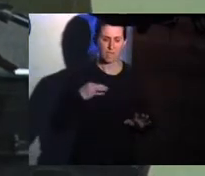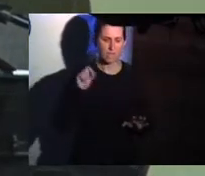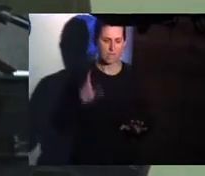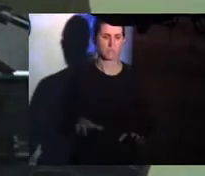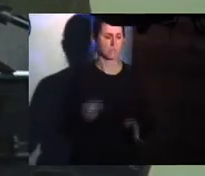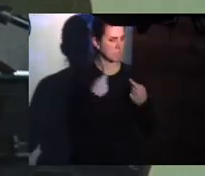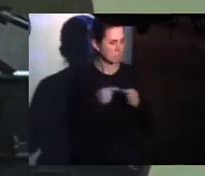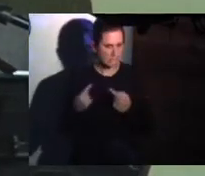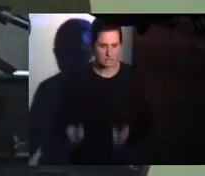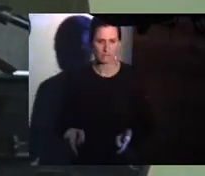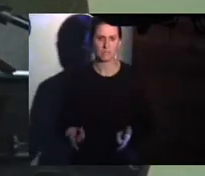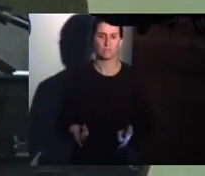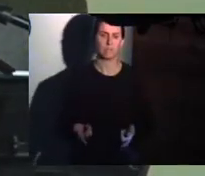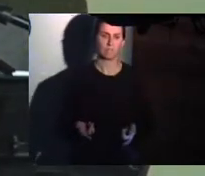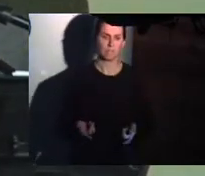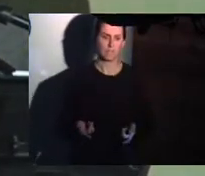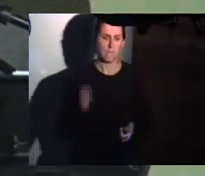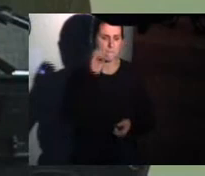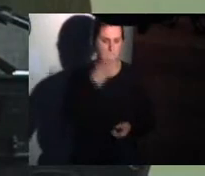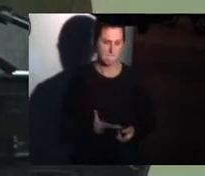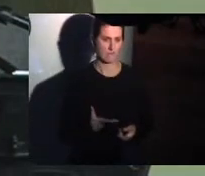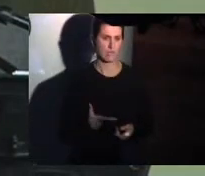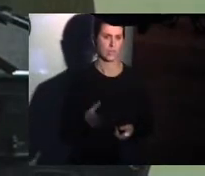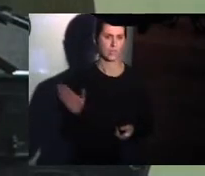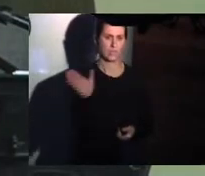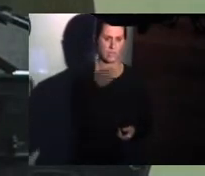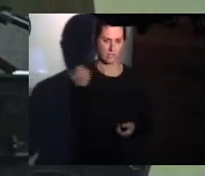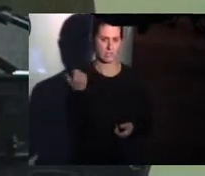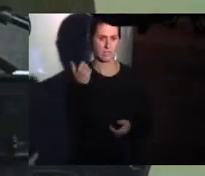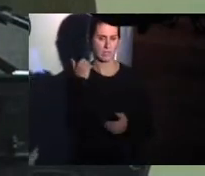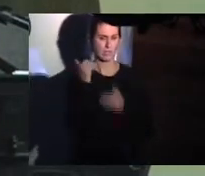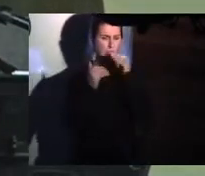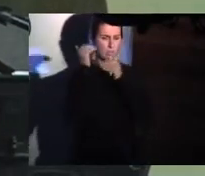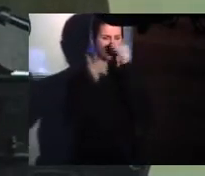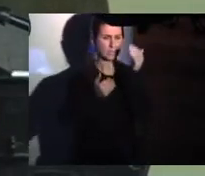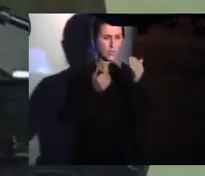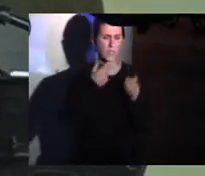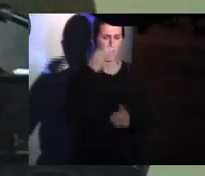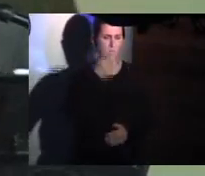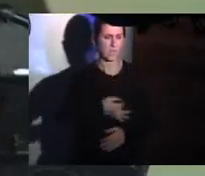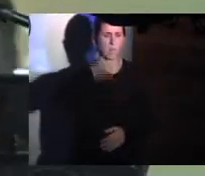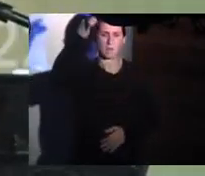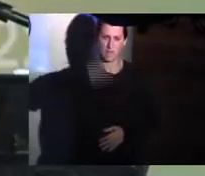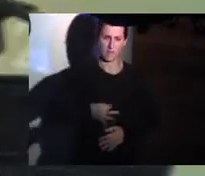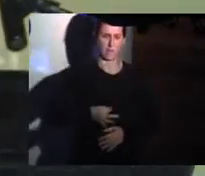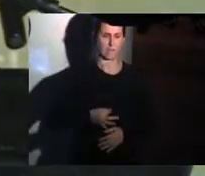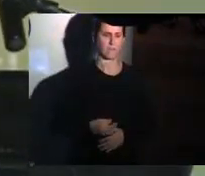permite a todos construir en la realidad lo que la dignidad significa. Muchísimas gracias.